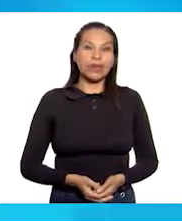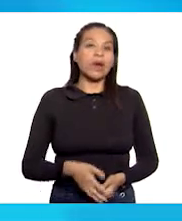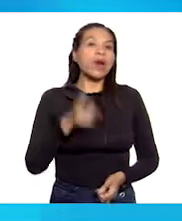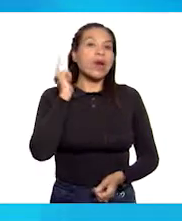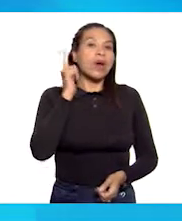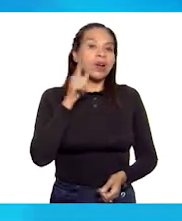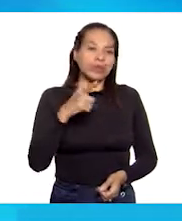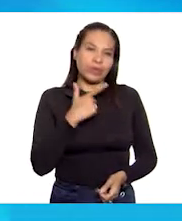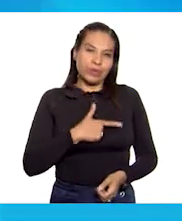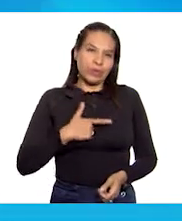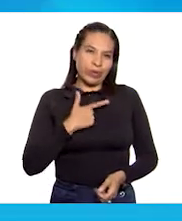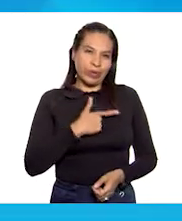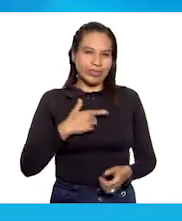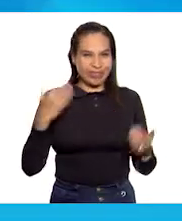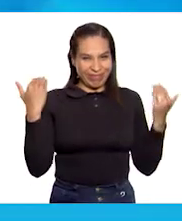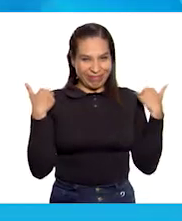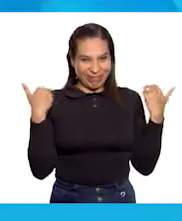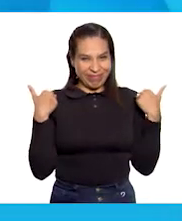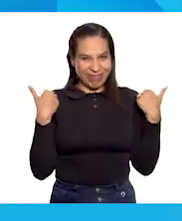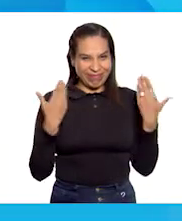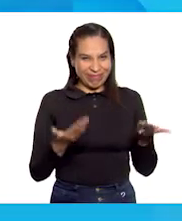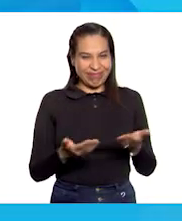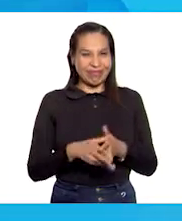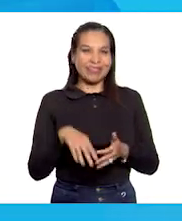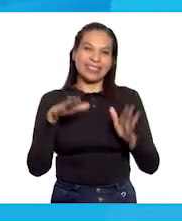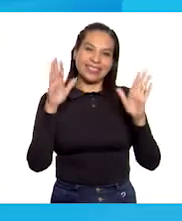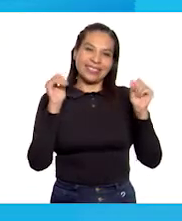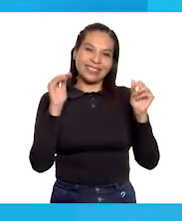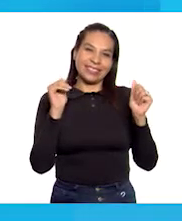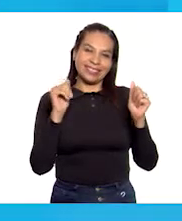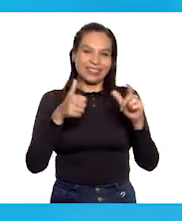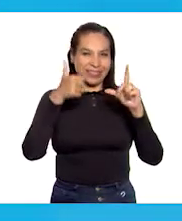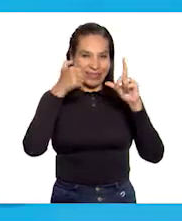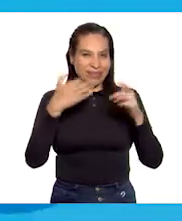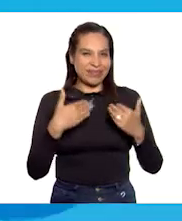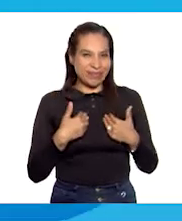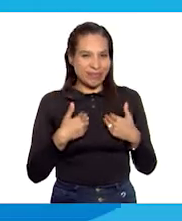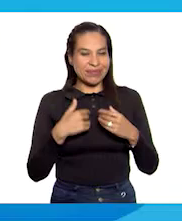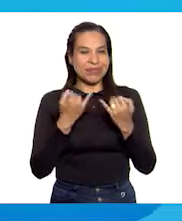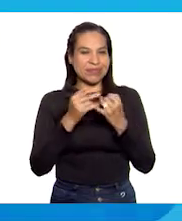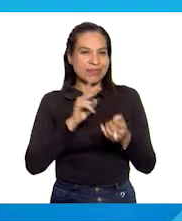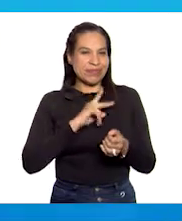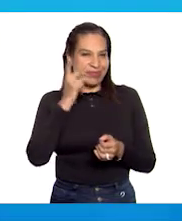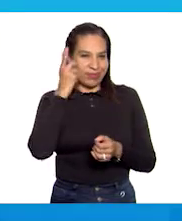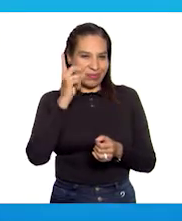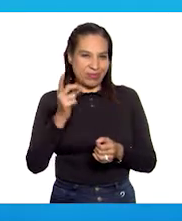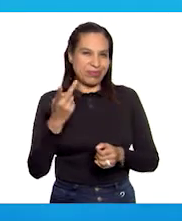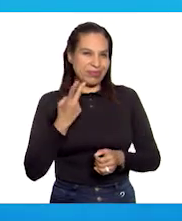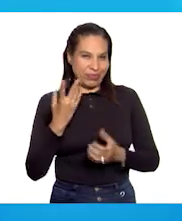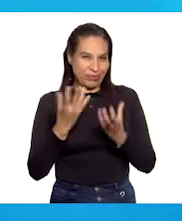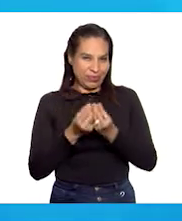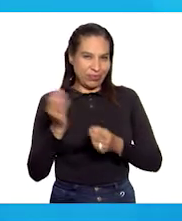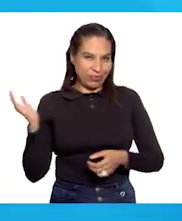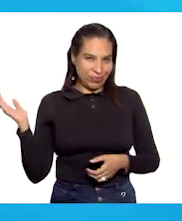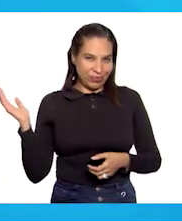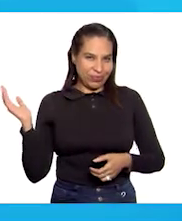Espero que te haya gustado el paseo. Me despido con una foto mía y de mi amo.